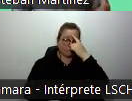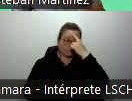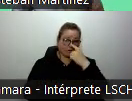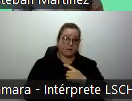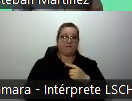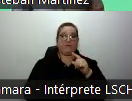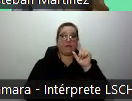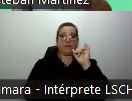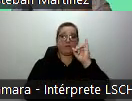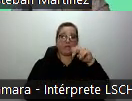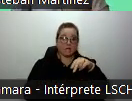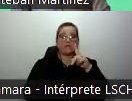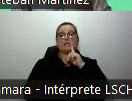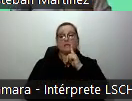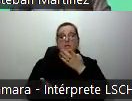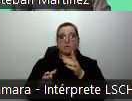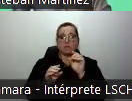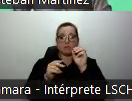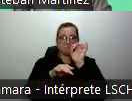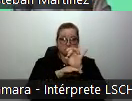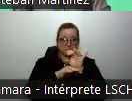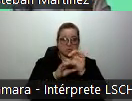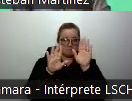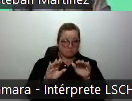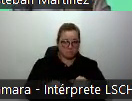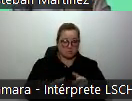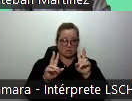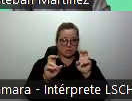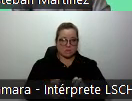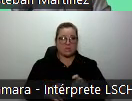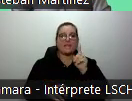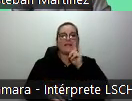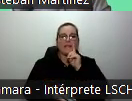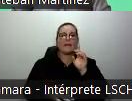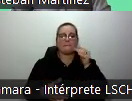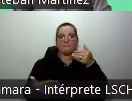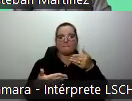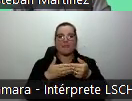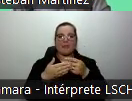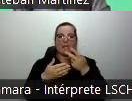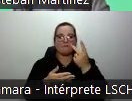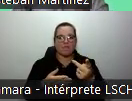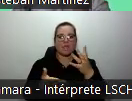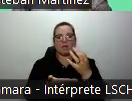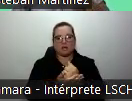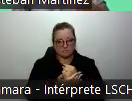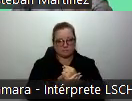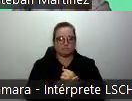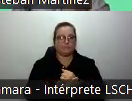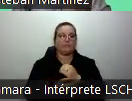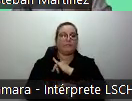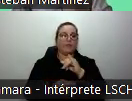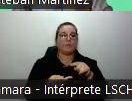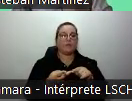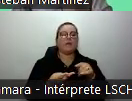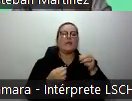publicando tips que tienen que ver con temas de esta charla Así que tento ten tus metas en un lugar visible y debes sentir que